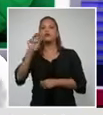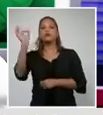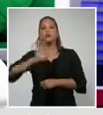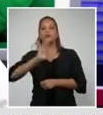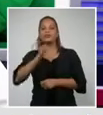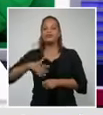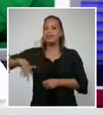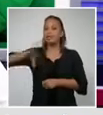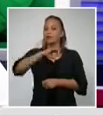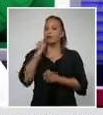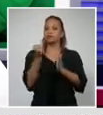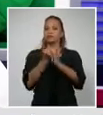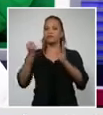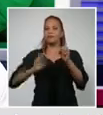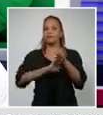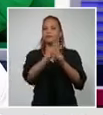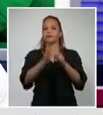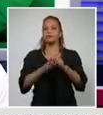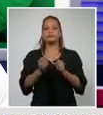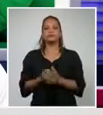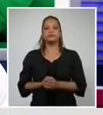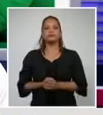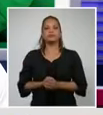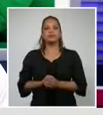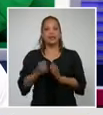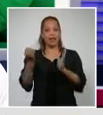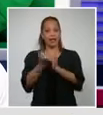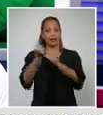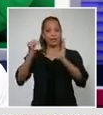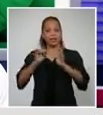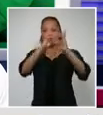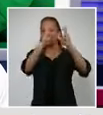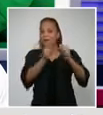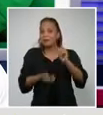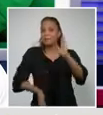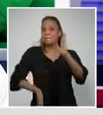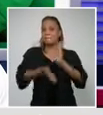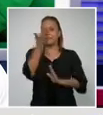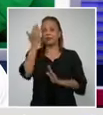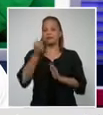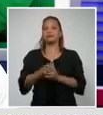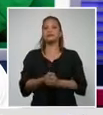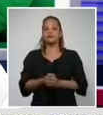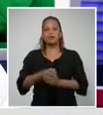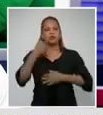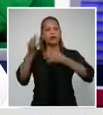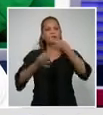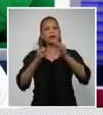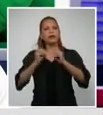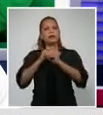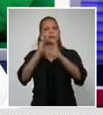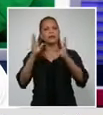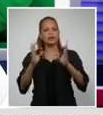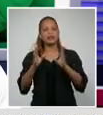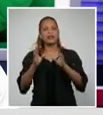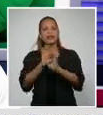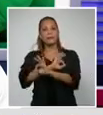los diagnosticados. Activos, la cifra más elevada, me lo decía esta mañana la especialista, la doctora